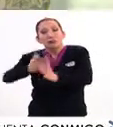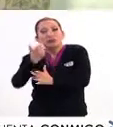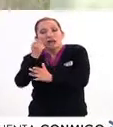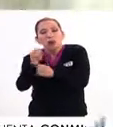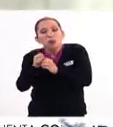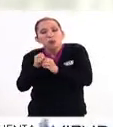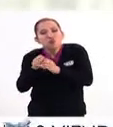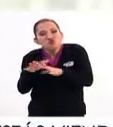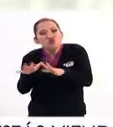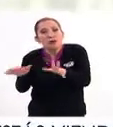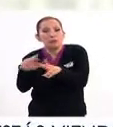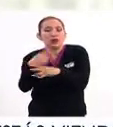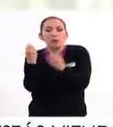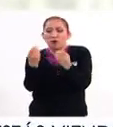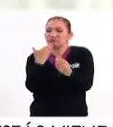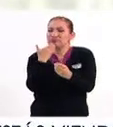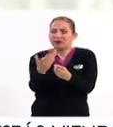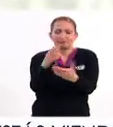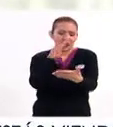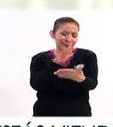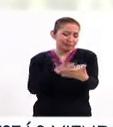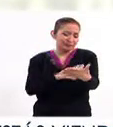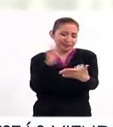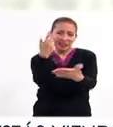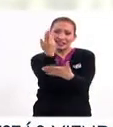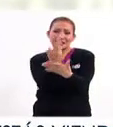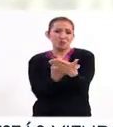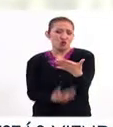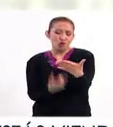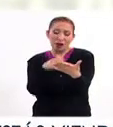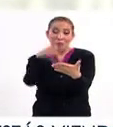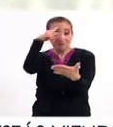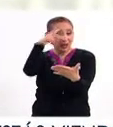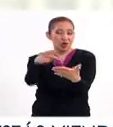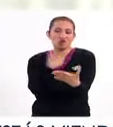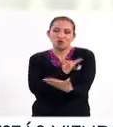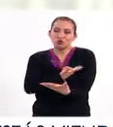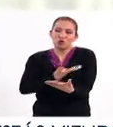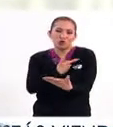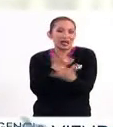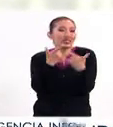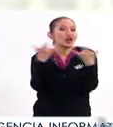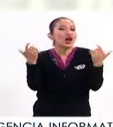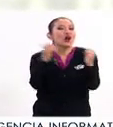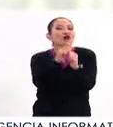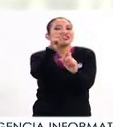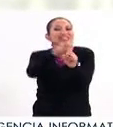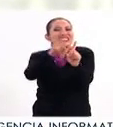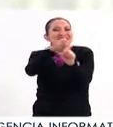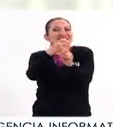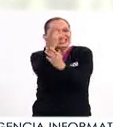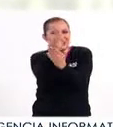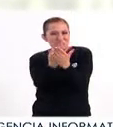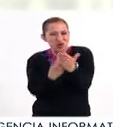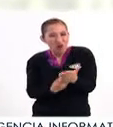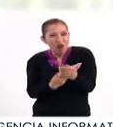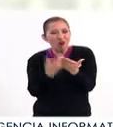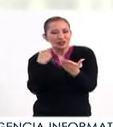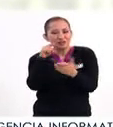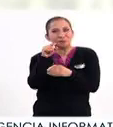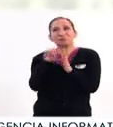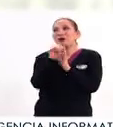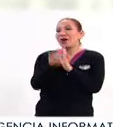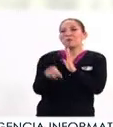recuperar esa, porque somos muy buenos para leer imágenes. Al pueblo de México nos gustan las historias, si quieres